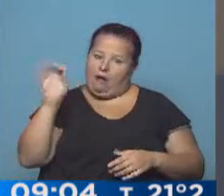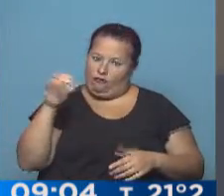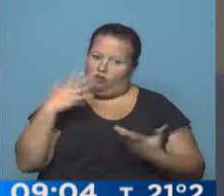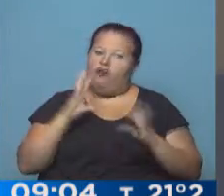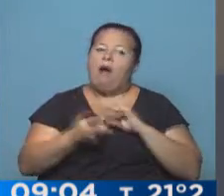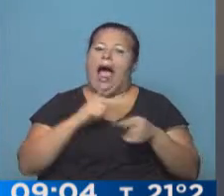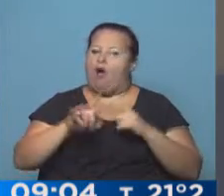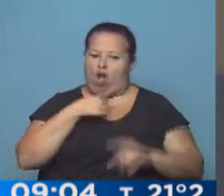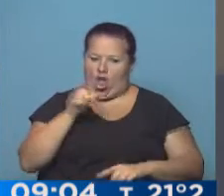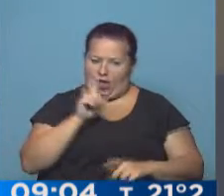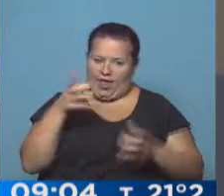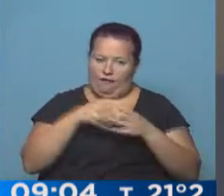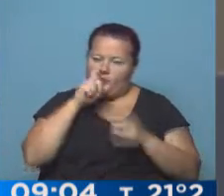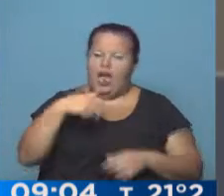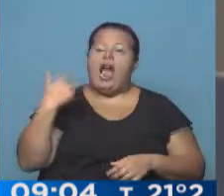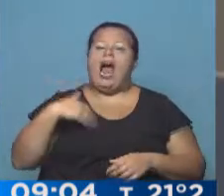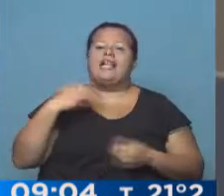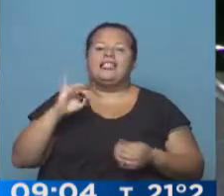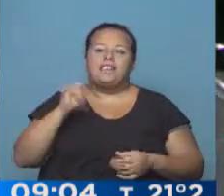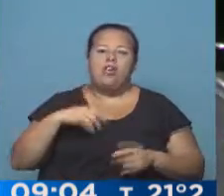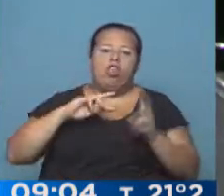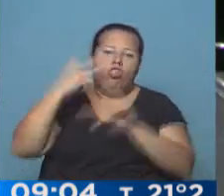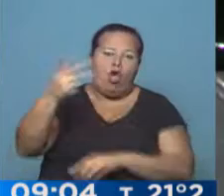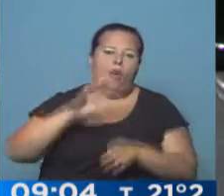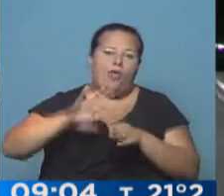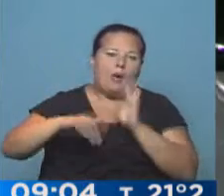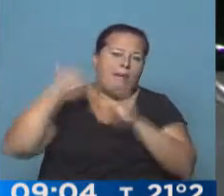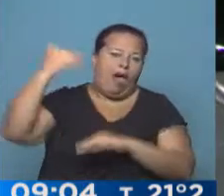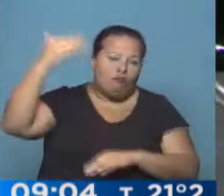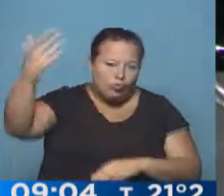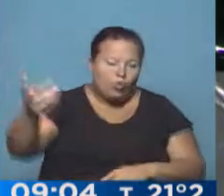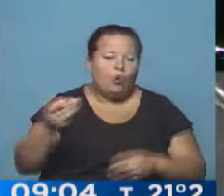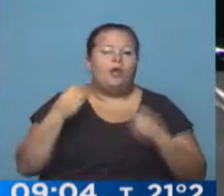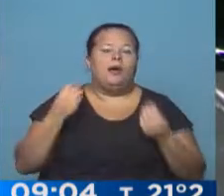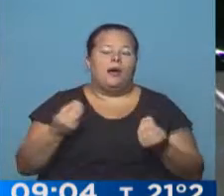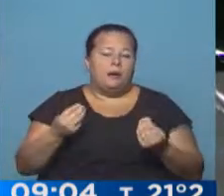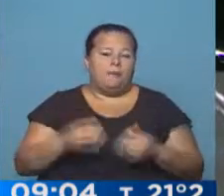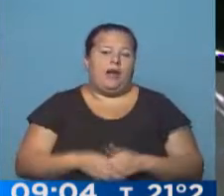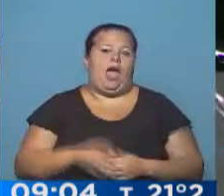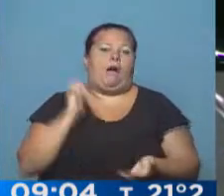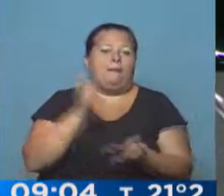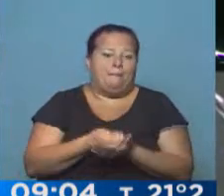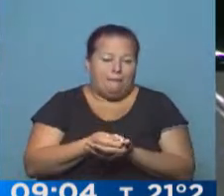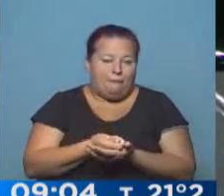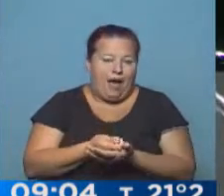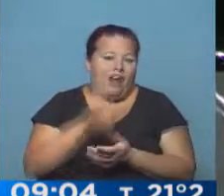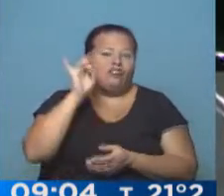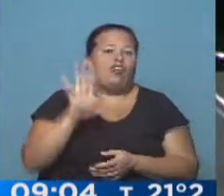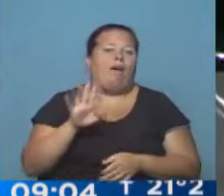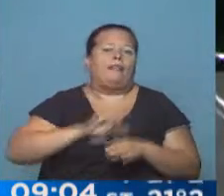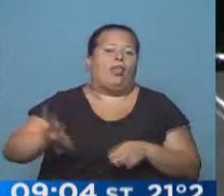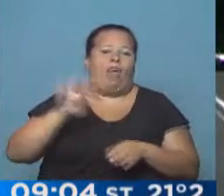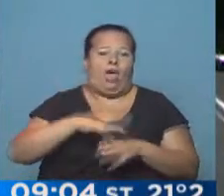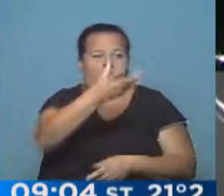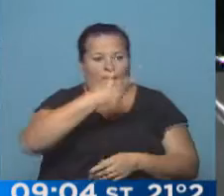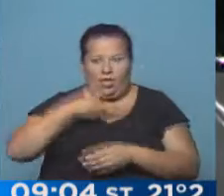tipo de acuerdos donde el país lo que se obliga es a endeudarse a futuro y para pagar simplemente deuda y